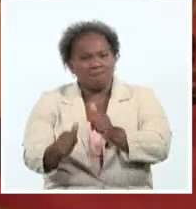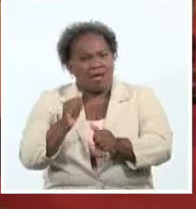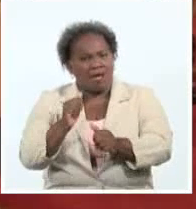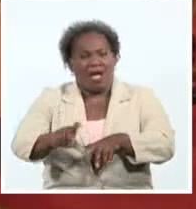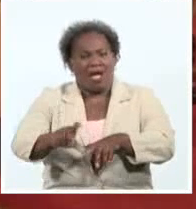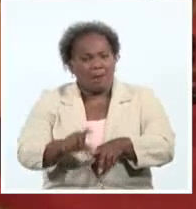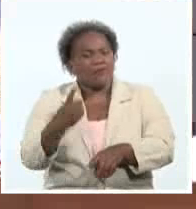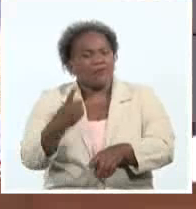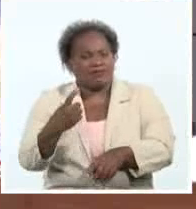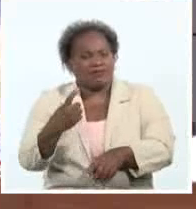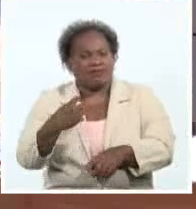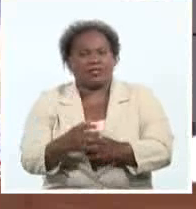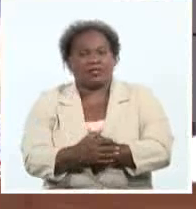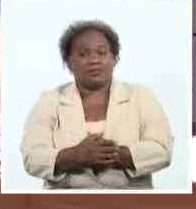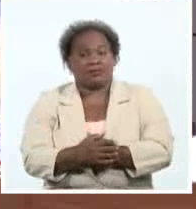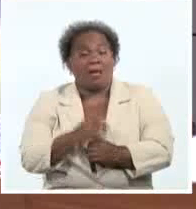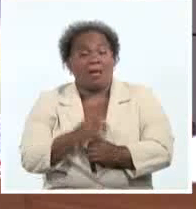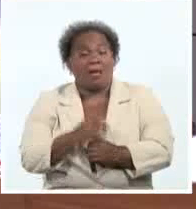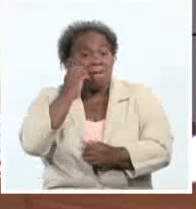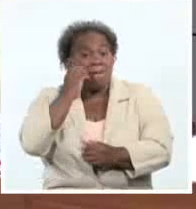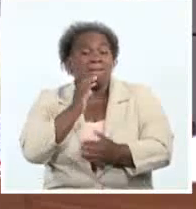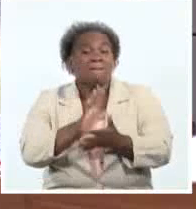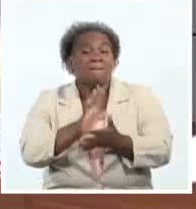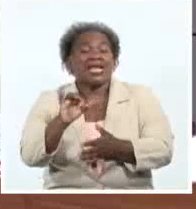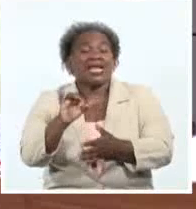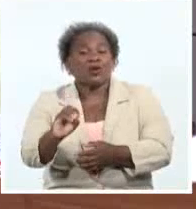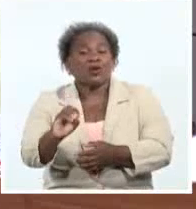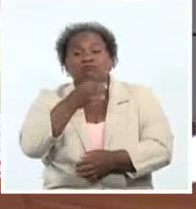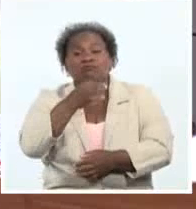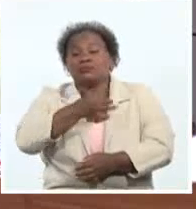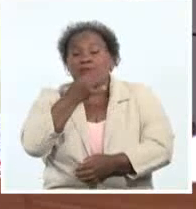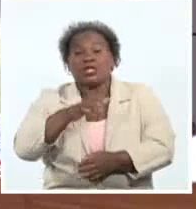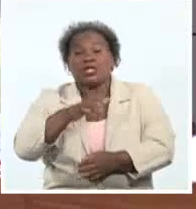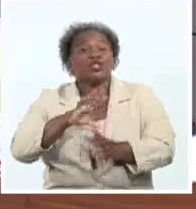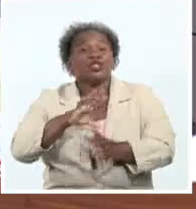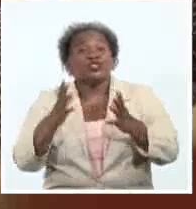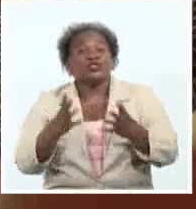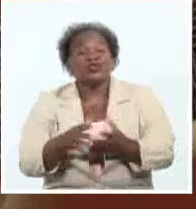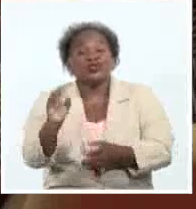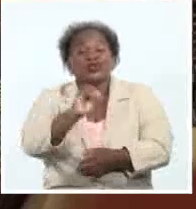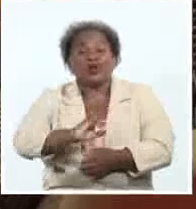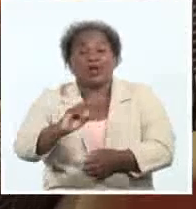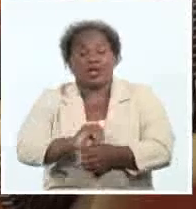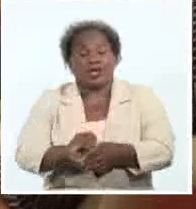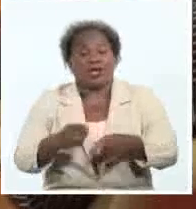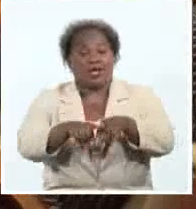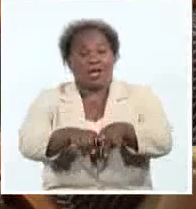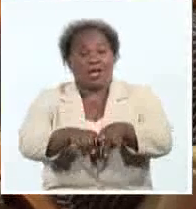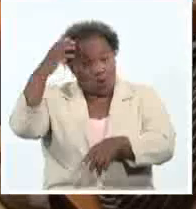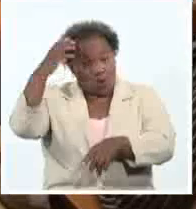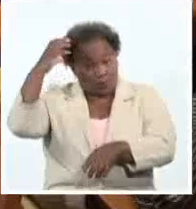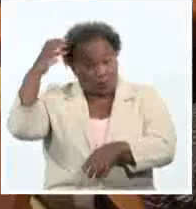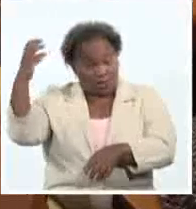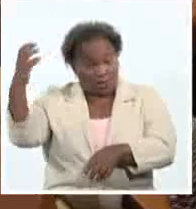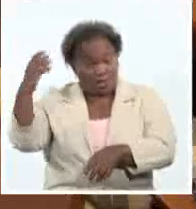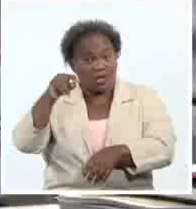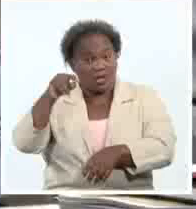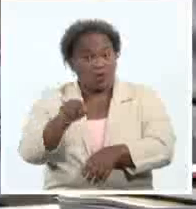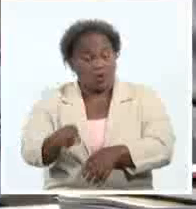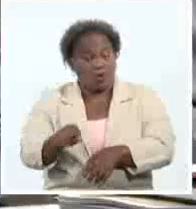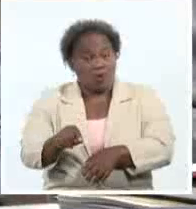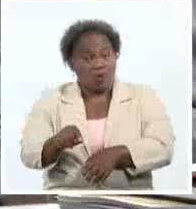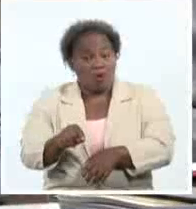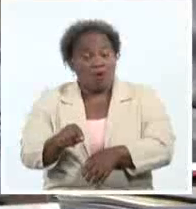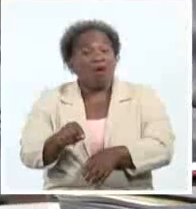Manuel Marrero Cruz, insistió en la importancia de que todos los organismos, en unidad con los gobiernos locales, se ocupen más de las